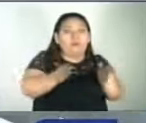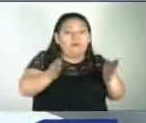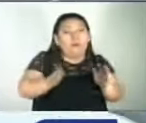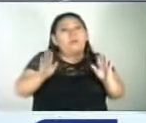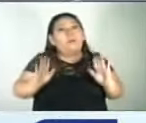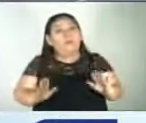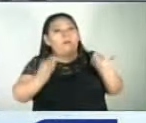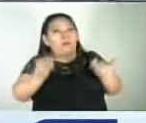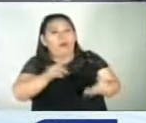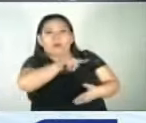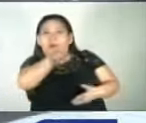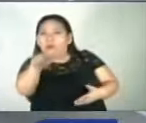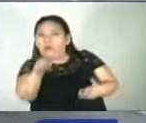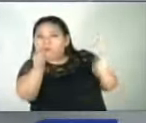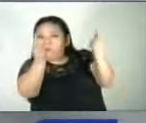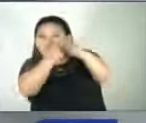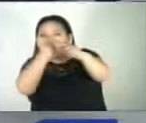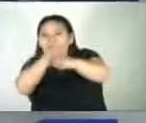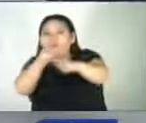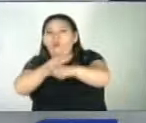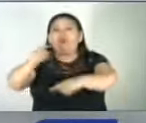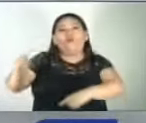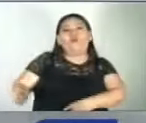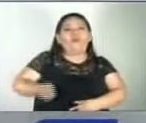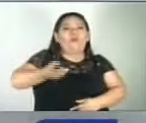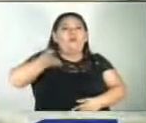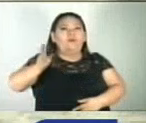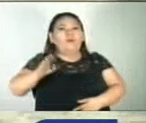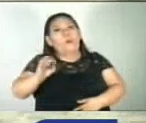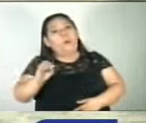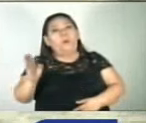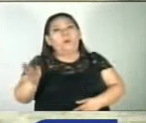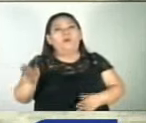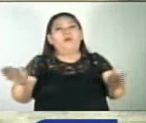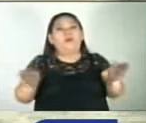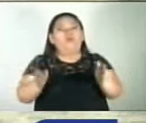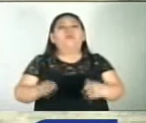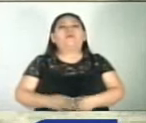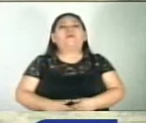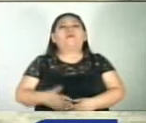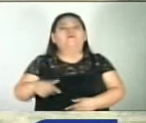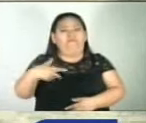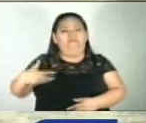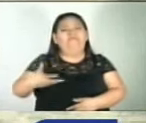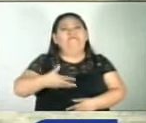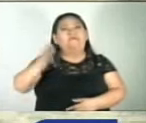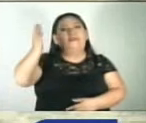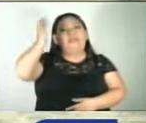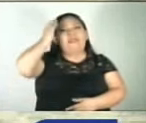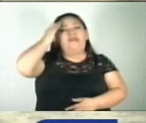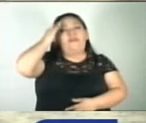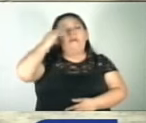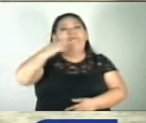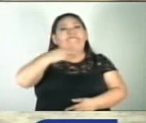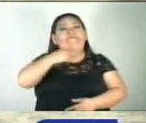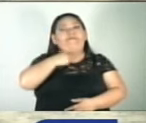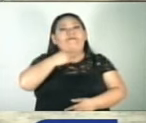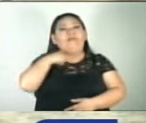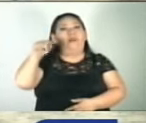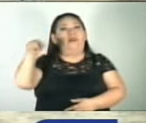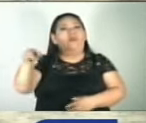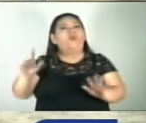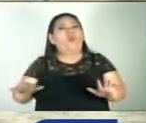fin que puedan hacer una renovación de sus flotas. Sabemos que de alguna manera una de las cosas complicadas